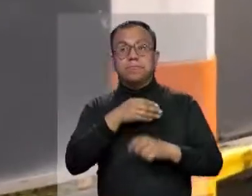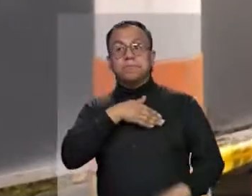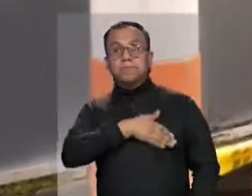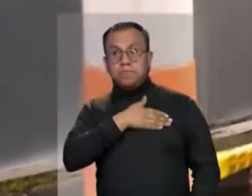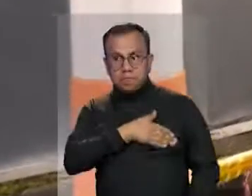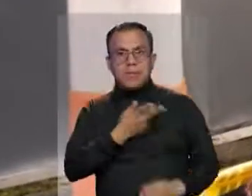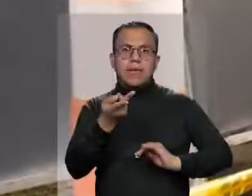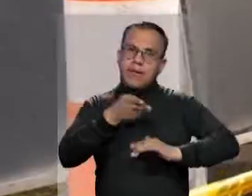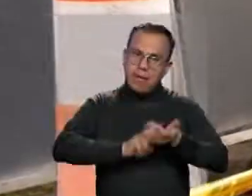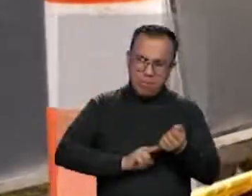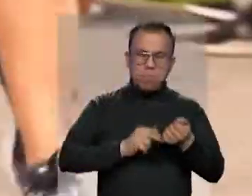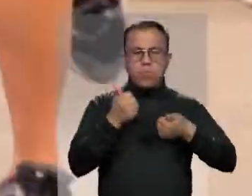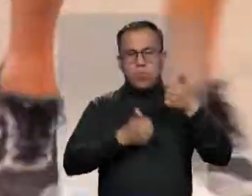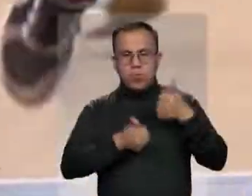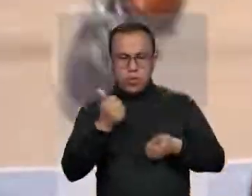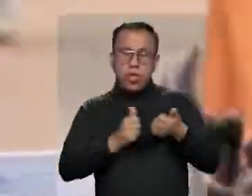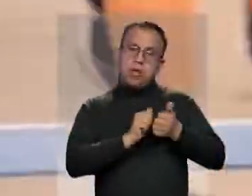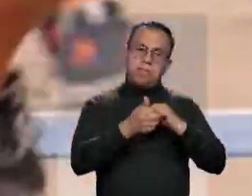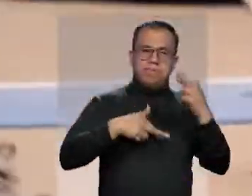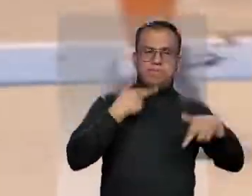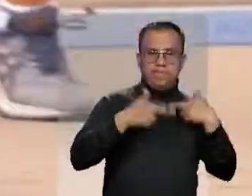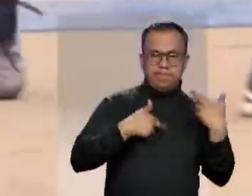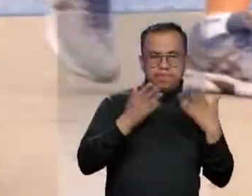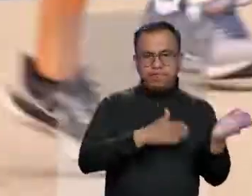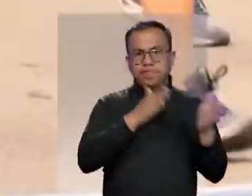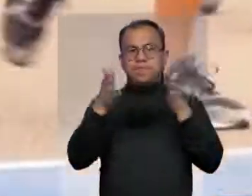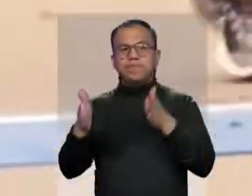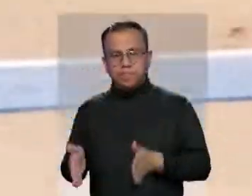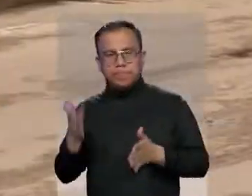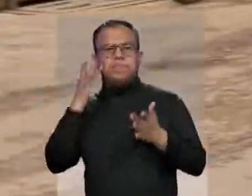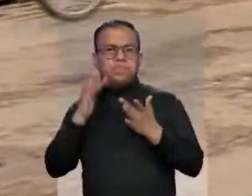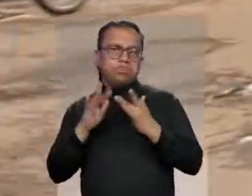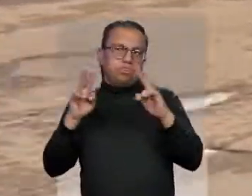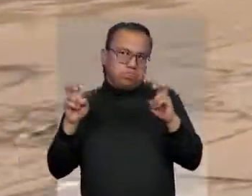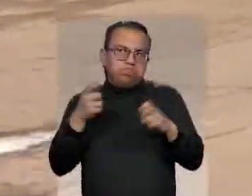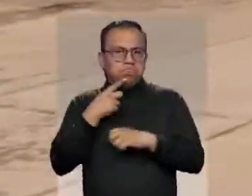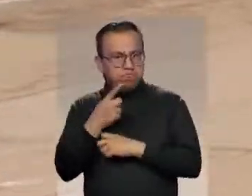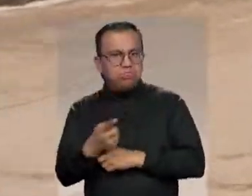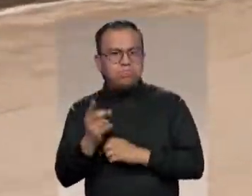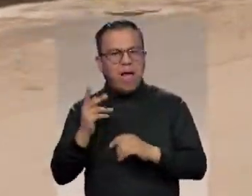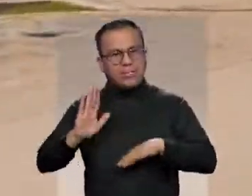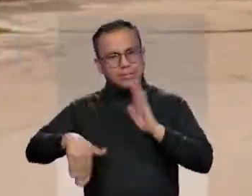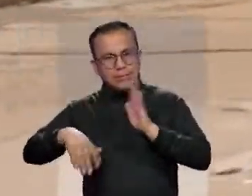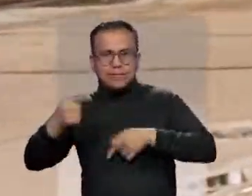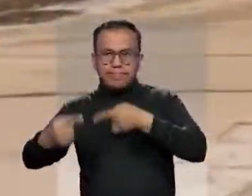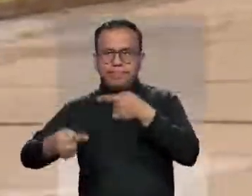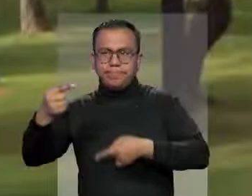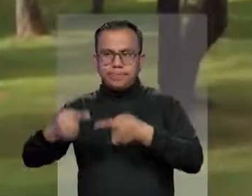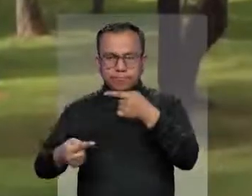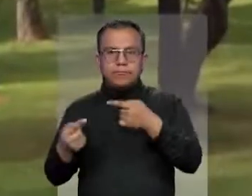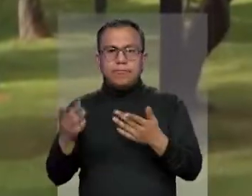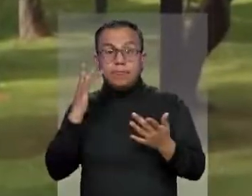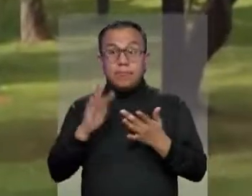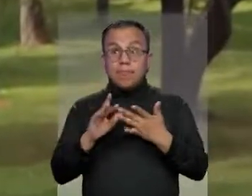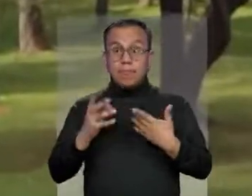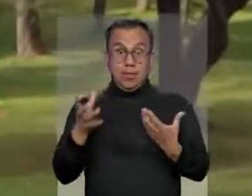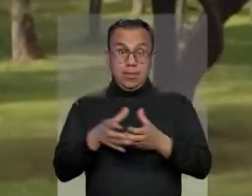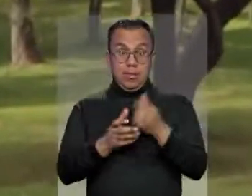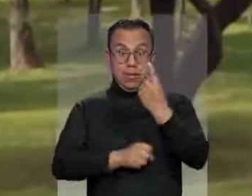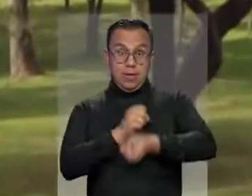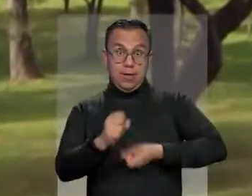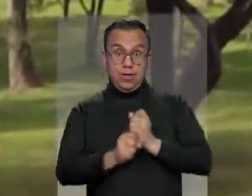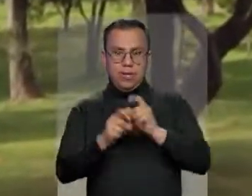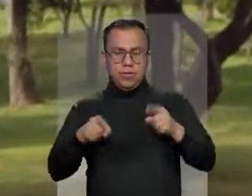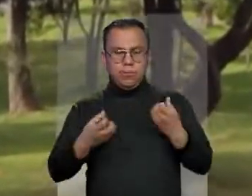ambas modalidades tanto la recreativa con la modalidad digamos que más competitiva por decirlo así para la edición de este año